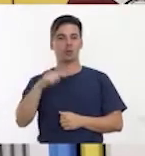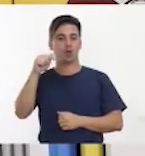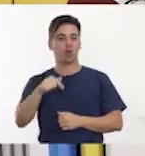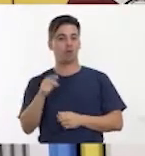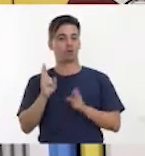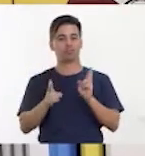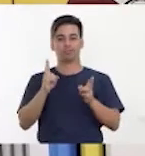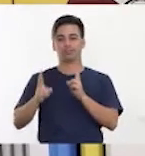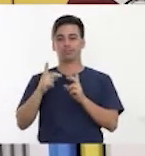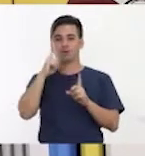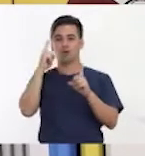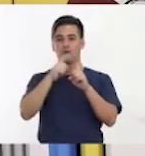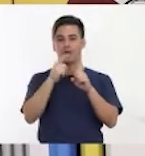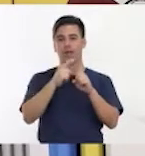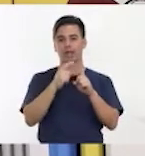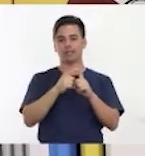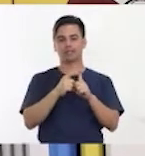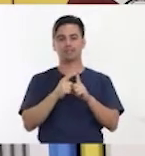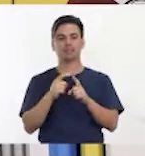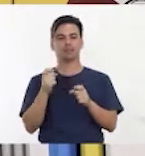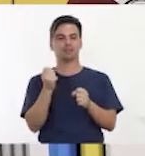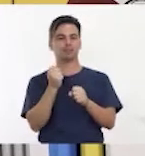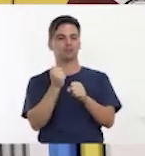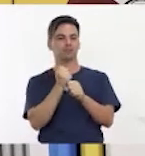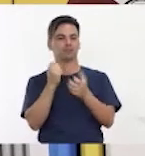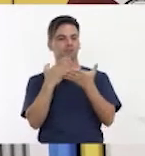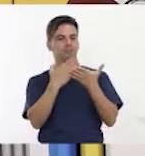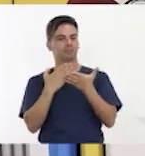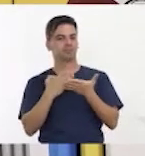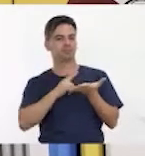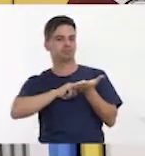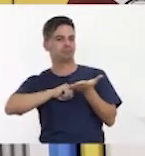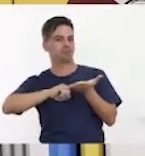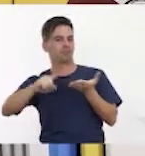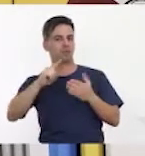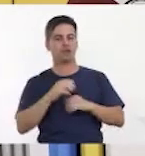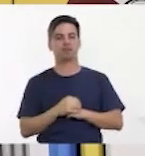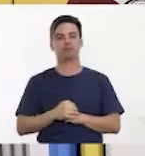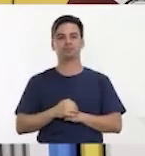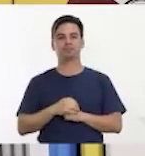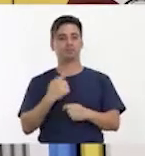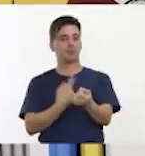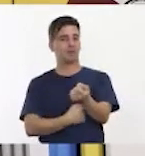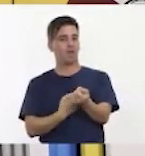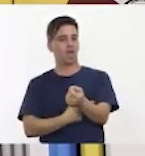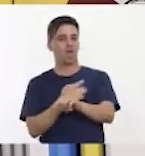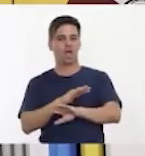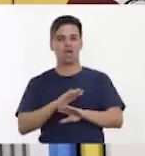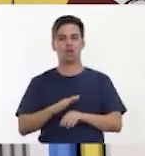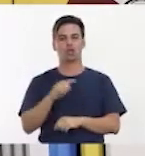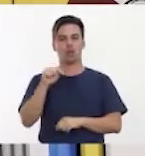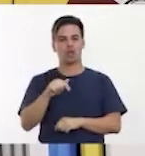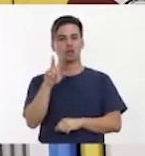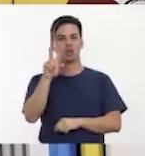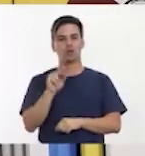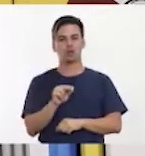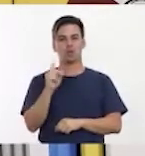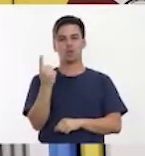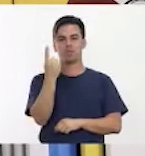semana. Como ya habitual, comenzamos con las orientaciones correspondientes al primer semestre de facultad.